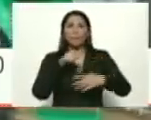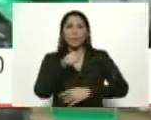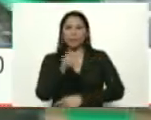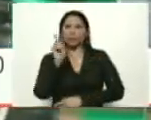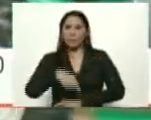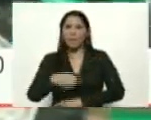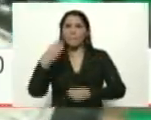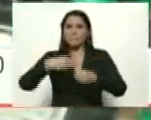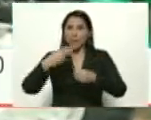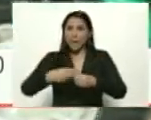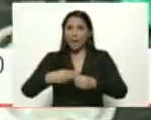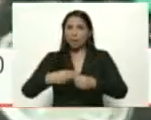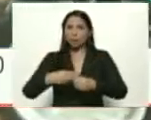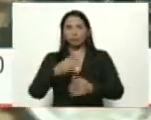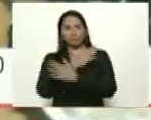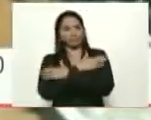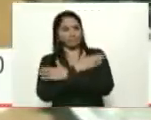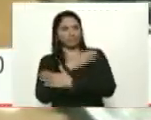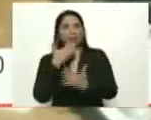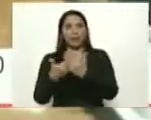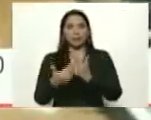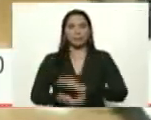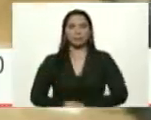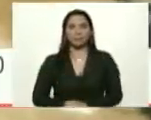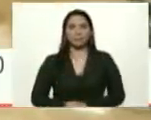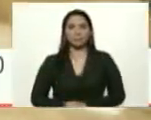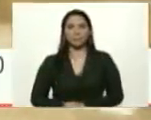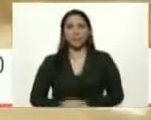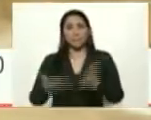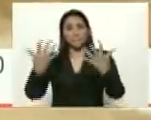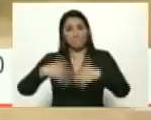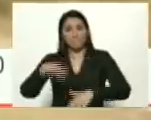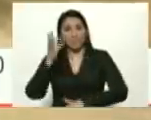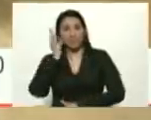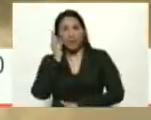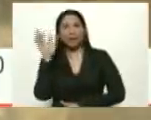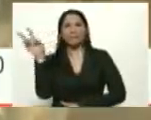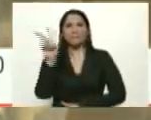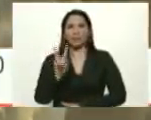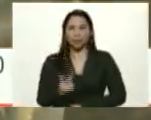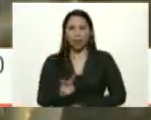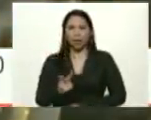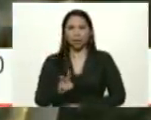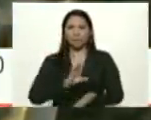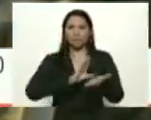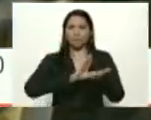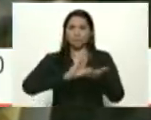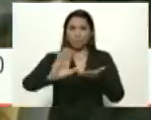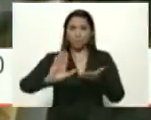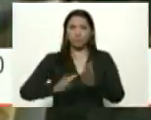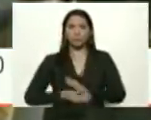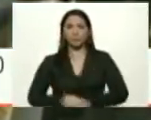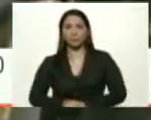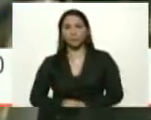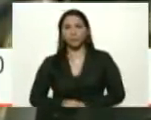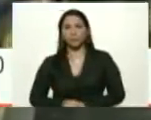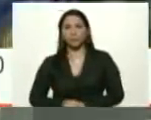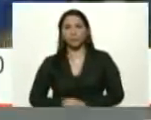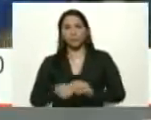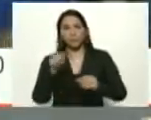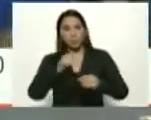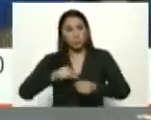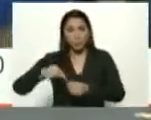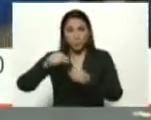del petro. Te felicito. Muchas gracias, empresaria venezolana. Vamos a darle ahora un crédito para la siembra